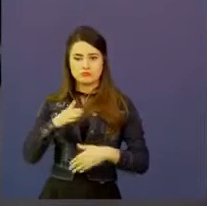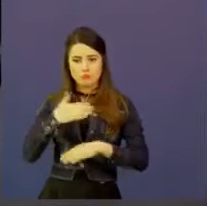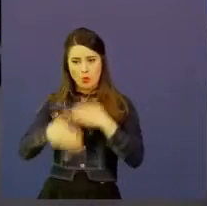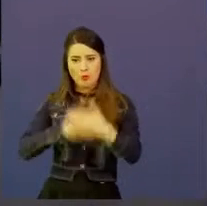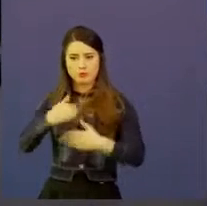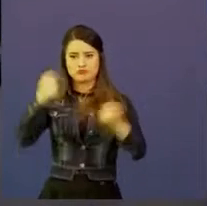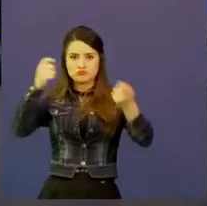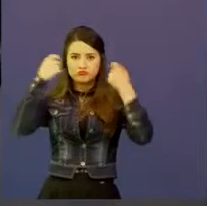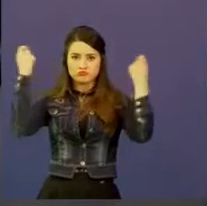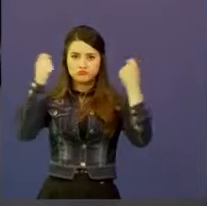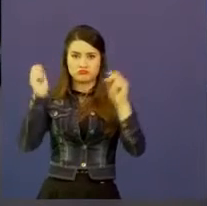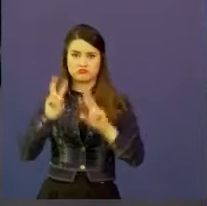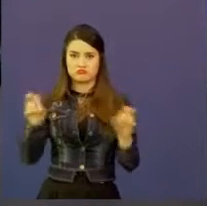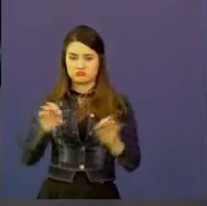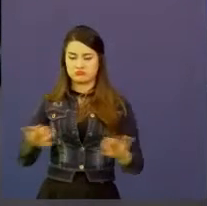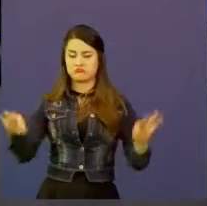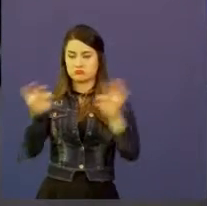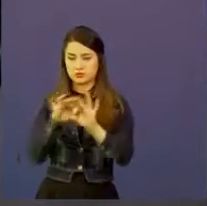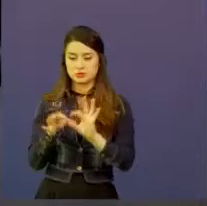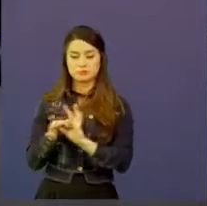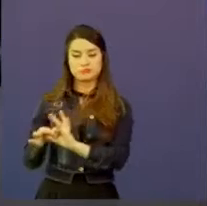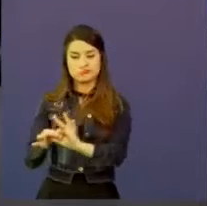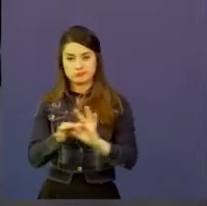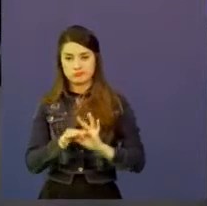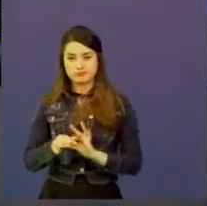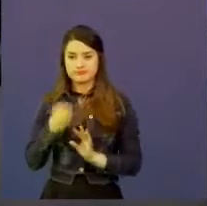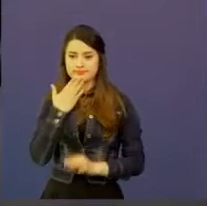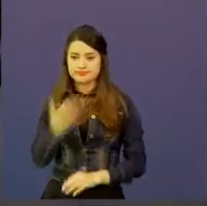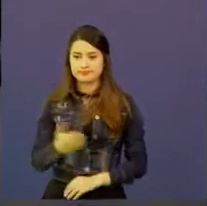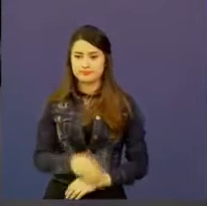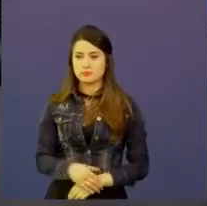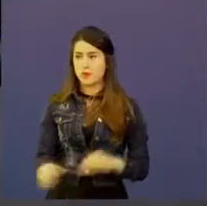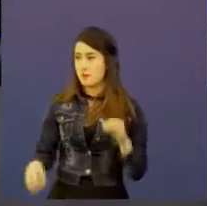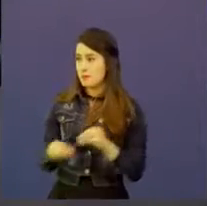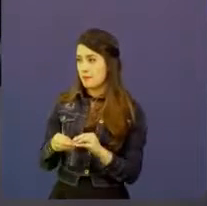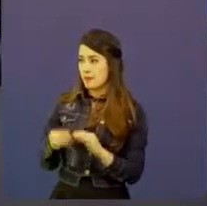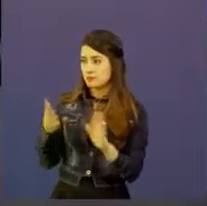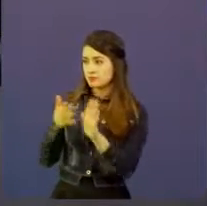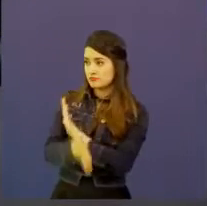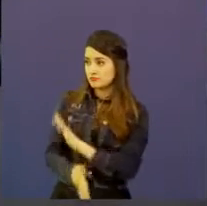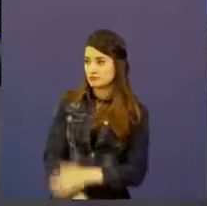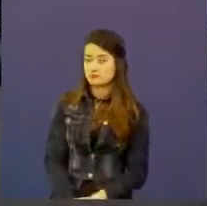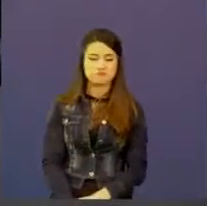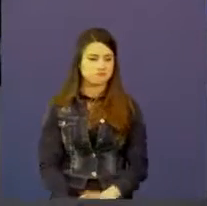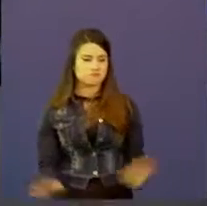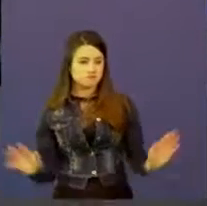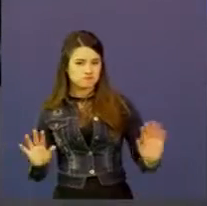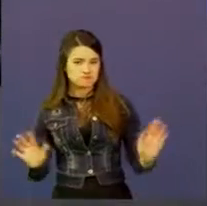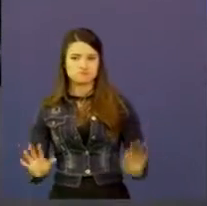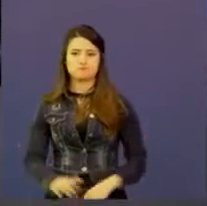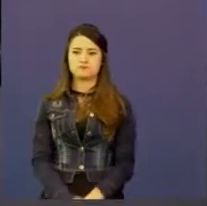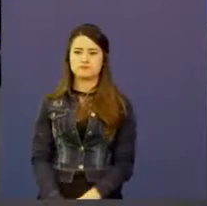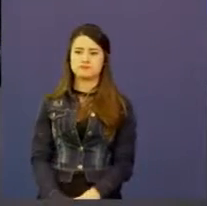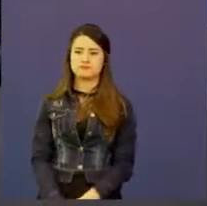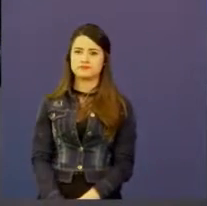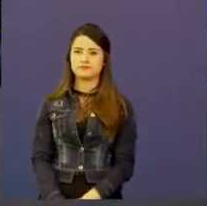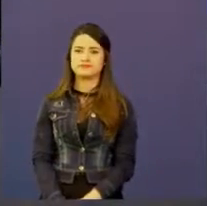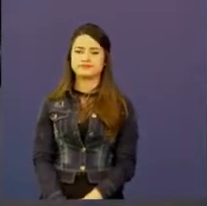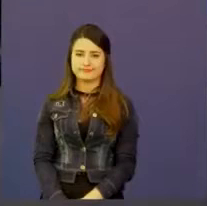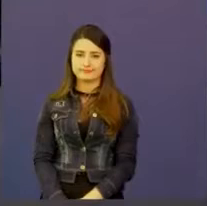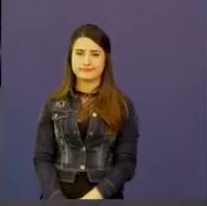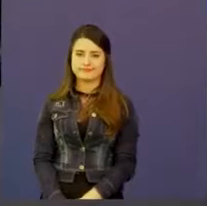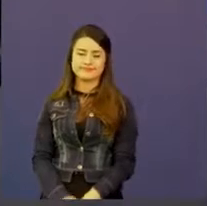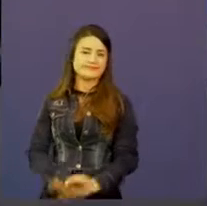parece fundamental y debe suceder. Perfecto, muchas gracias. ¿Algún otro aporte? No. Bien, bueno, entonces pues de esta